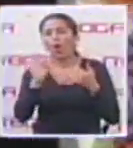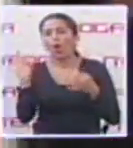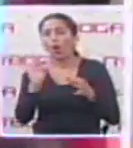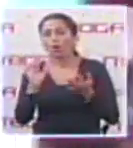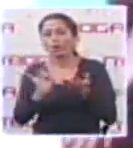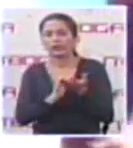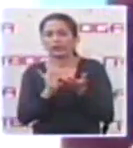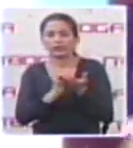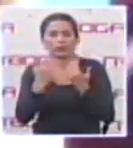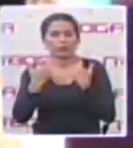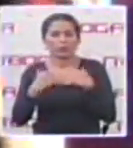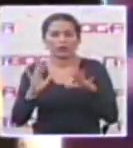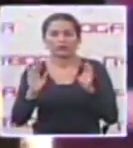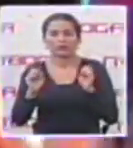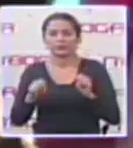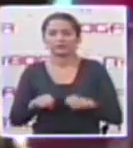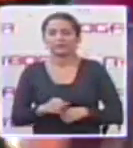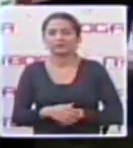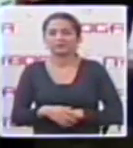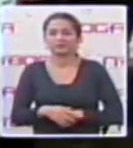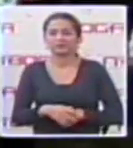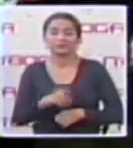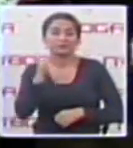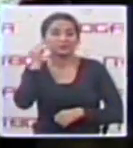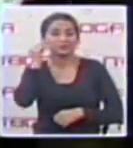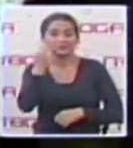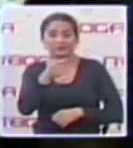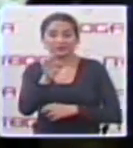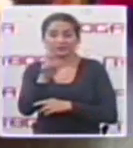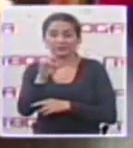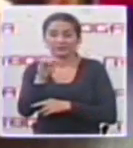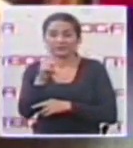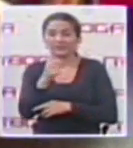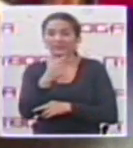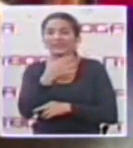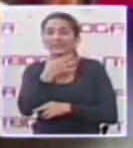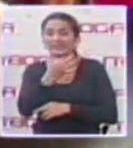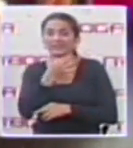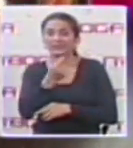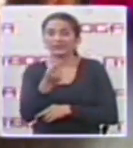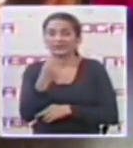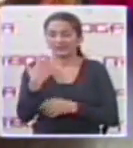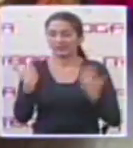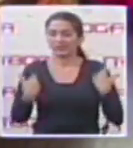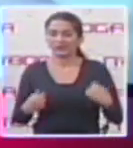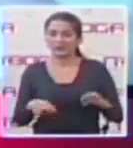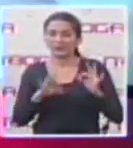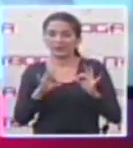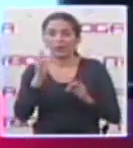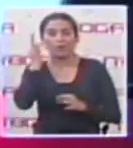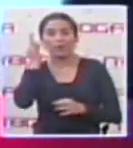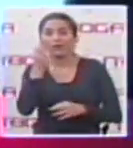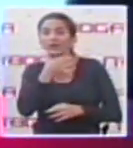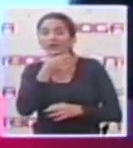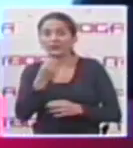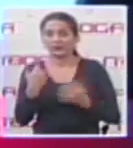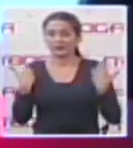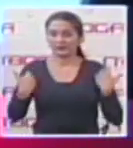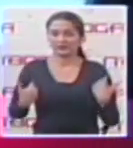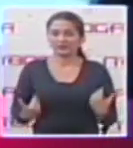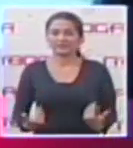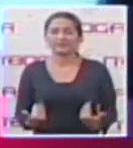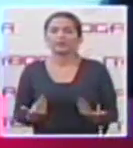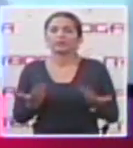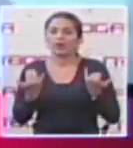móvil. Erika Vélez sabe que a las mujeres les gusta lucir en boga y que muchas veces les falta tiempo. Por eso diariamente